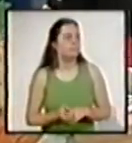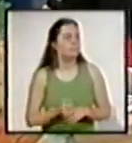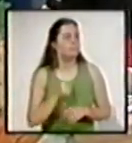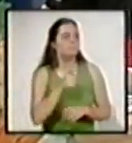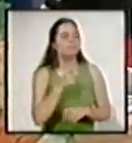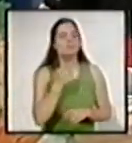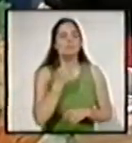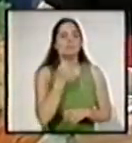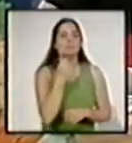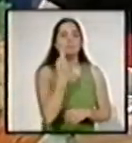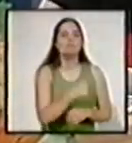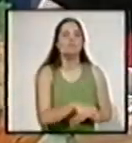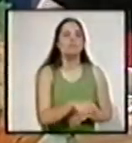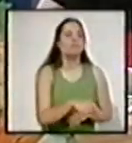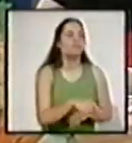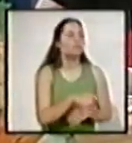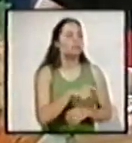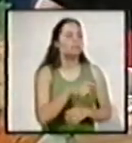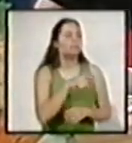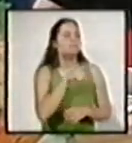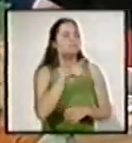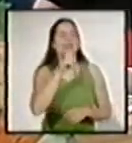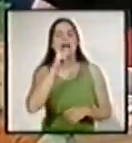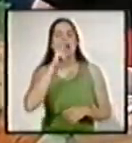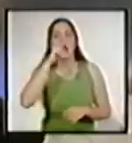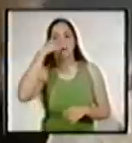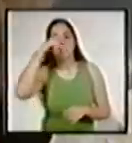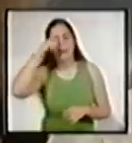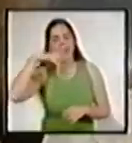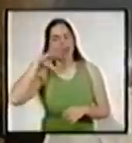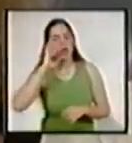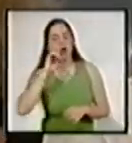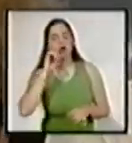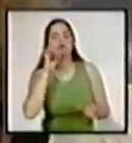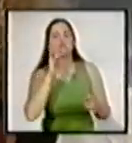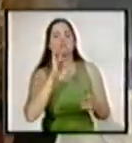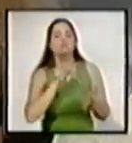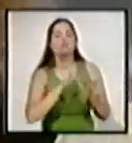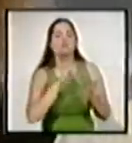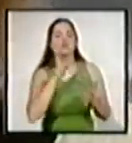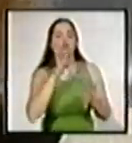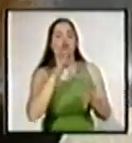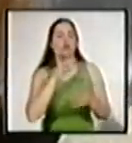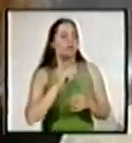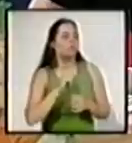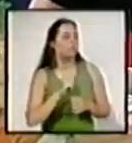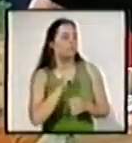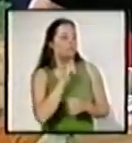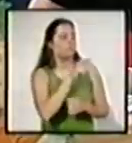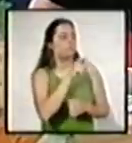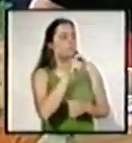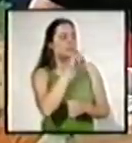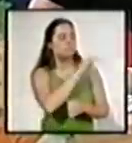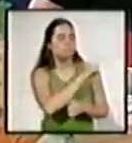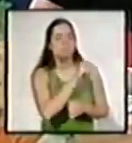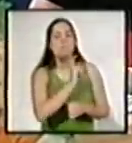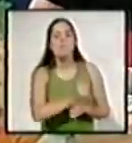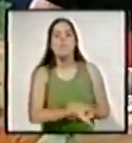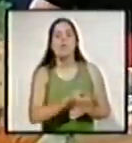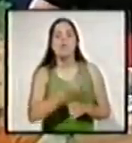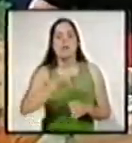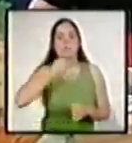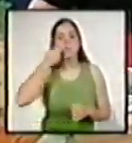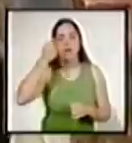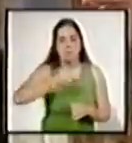nota. Claro. Es budurián, sí, es el toque budurián este. Ahí está. Bueno, a ver, vos también, a ver. Yo también. A ver, a